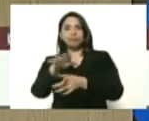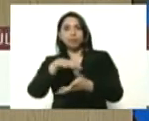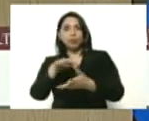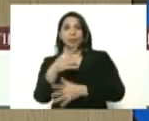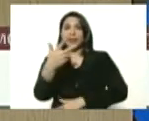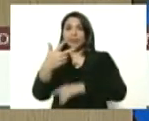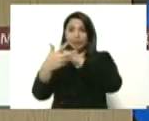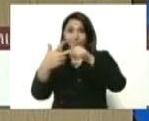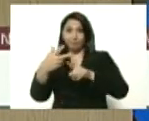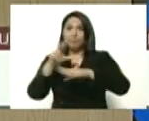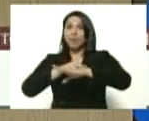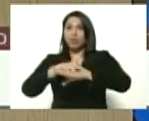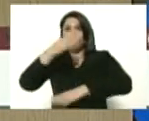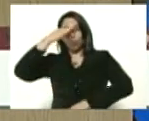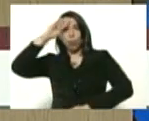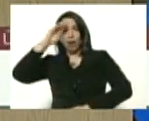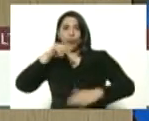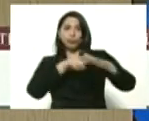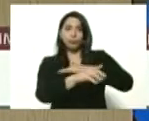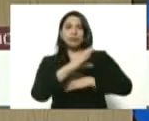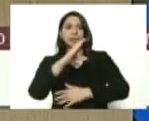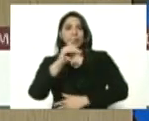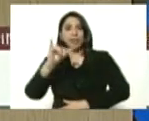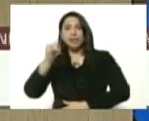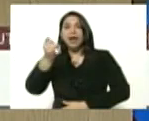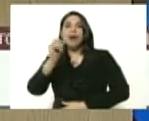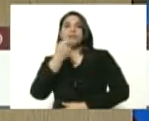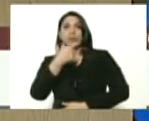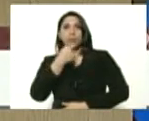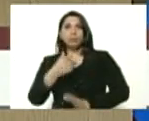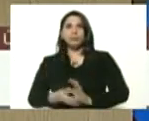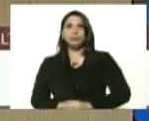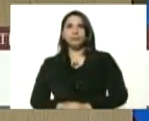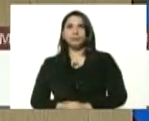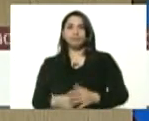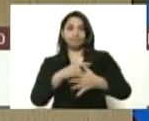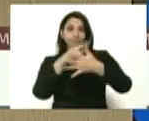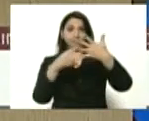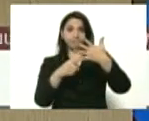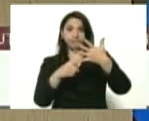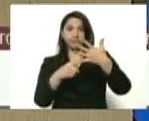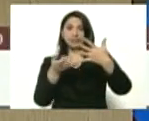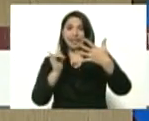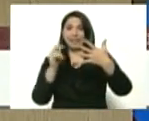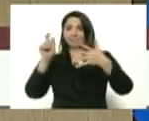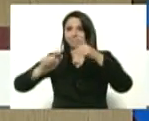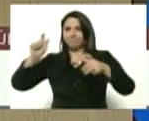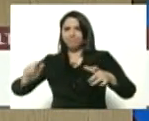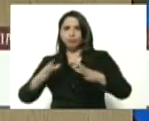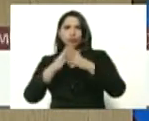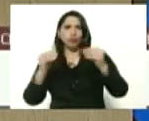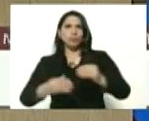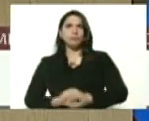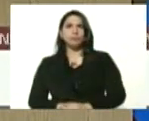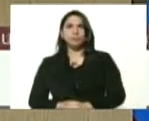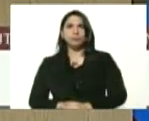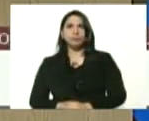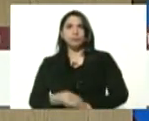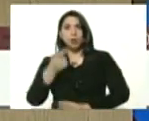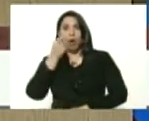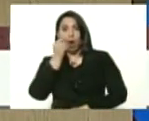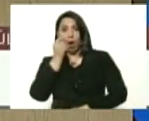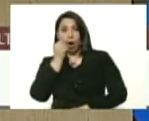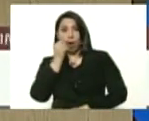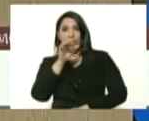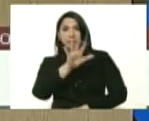están ingresados en el CDI para recibir tratamiento. Así tenemos por caso todos, un hombre de 54